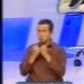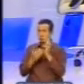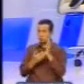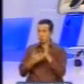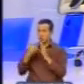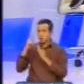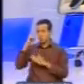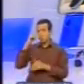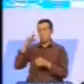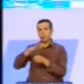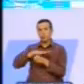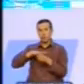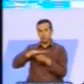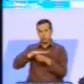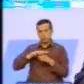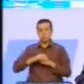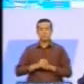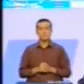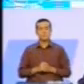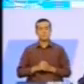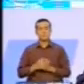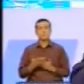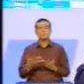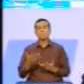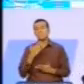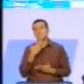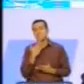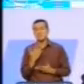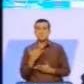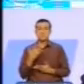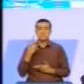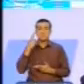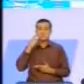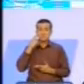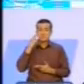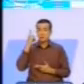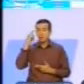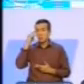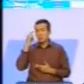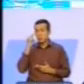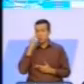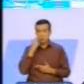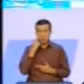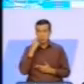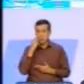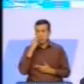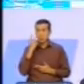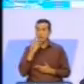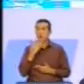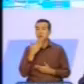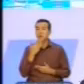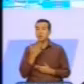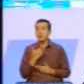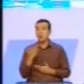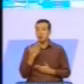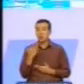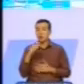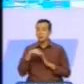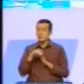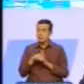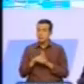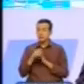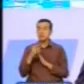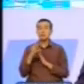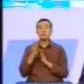Estado. Nosotros no vamos por ese discurso de achicamiento del Estado, que en el fondo lo que significa es reducir